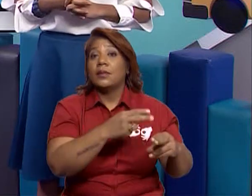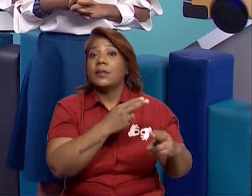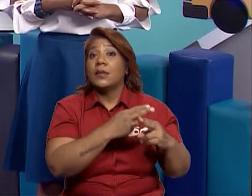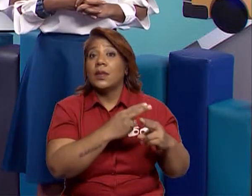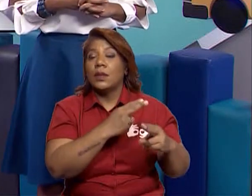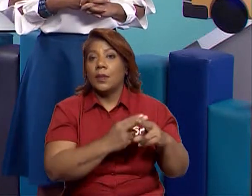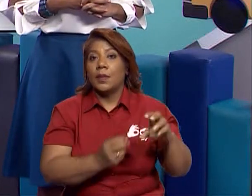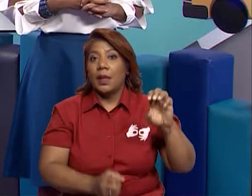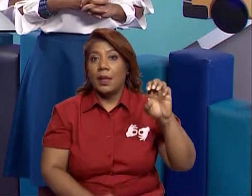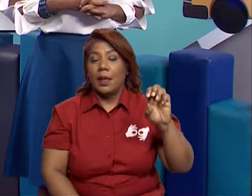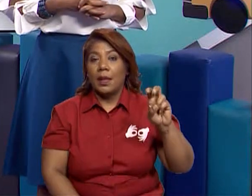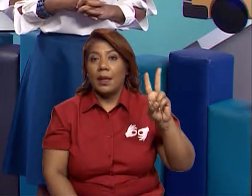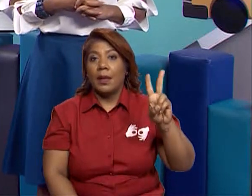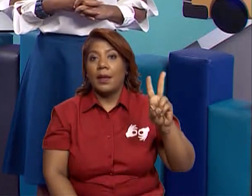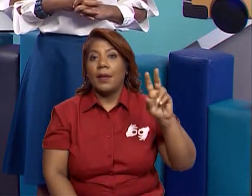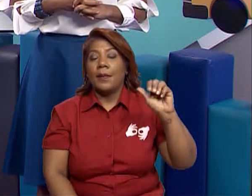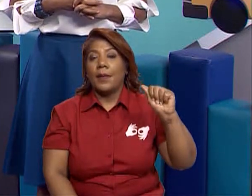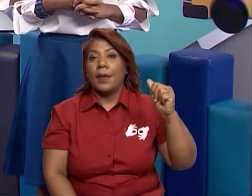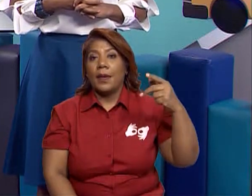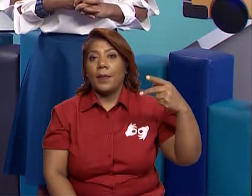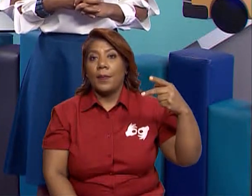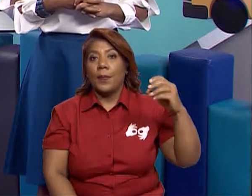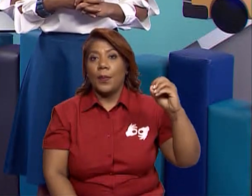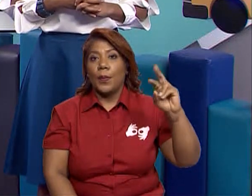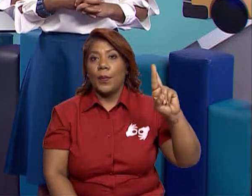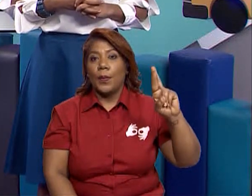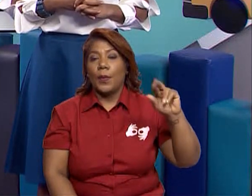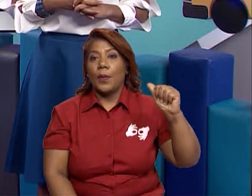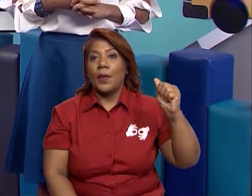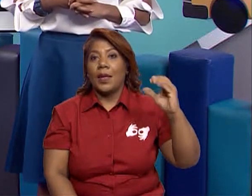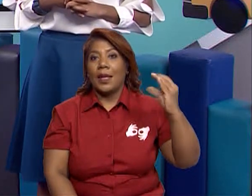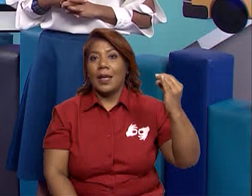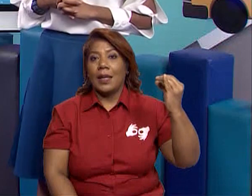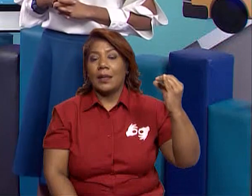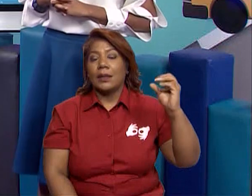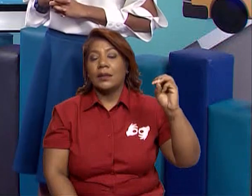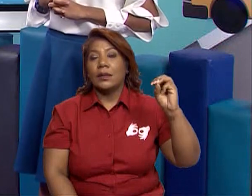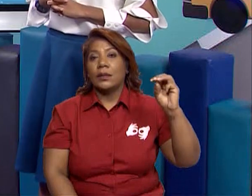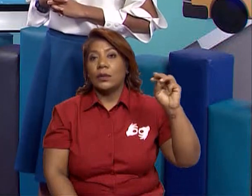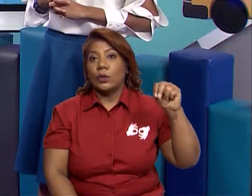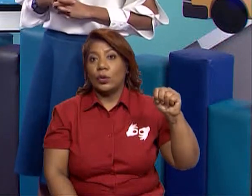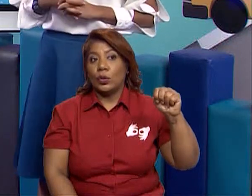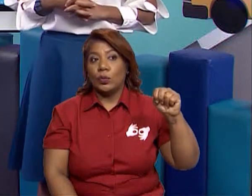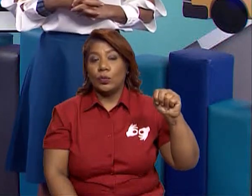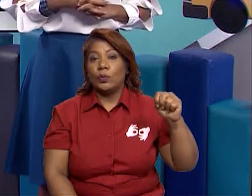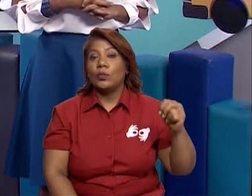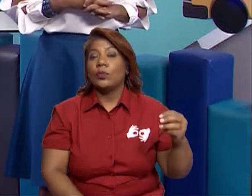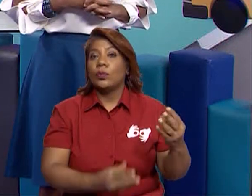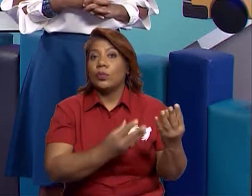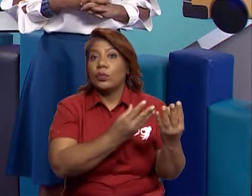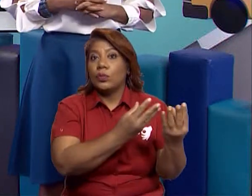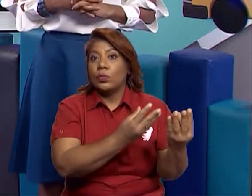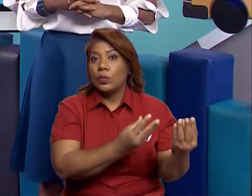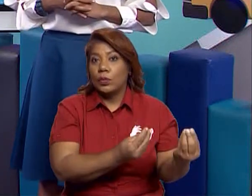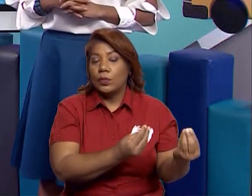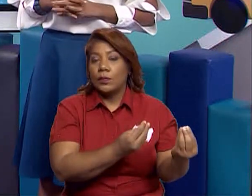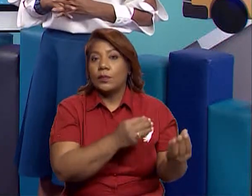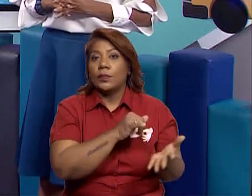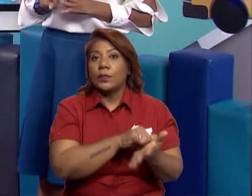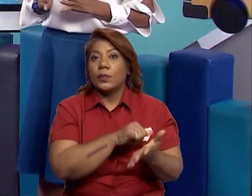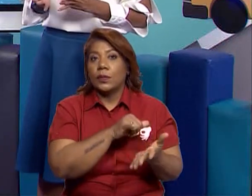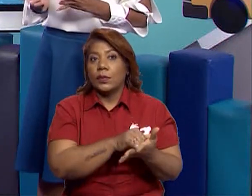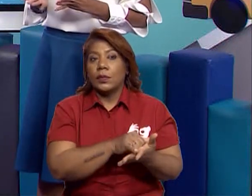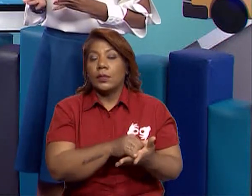evaporación, por la cual el hielo empieza a perder por partículas muy pequeñas parte de agua. Por eso es